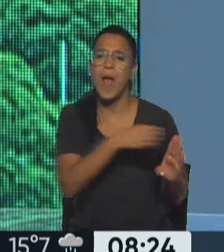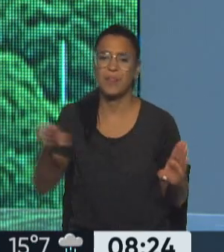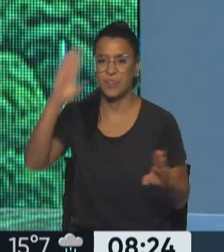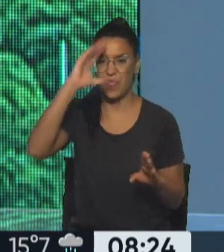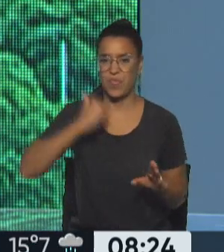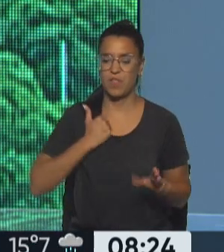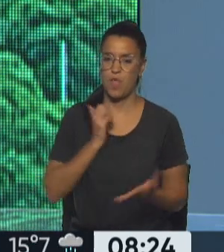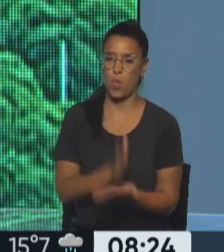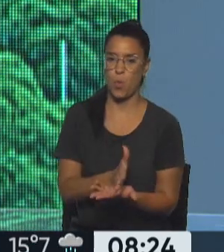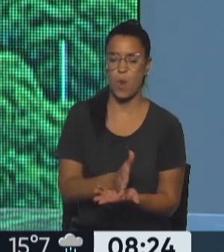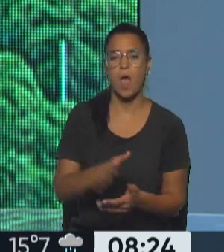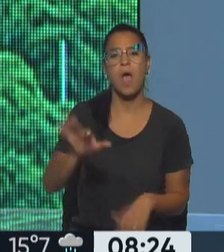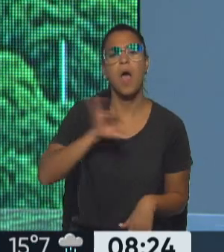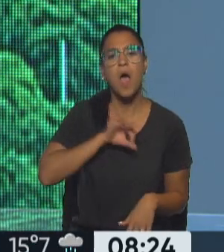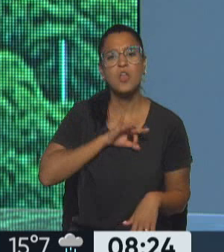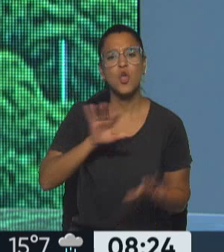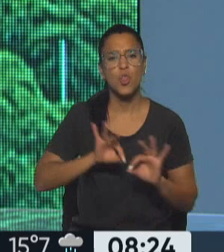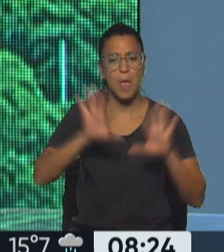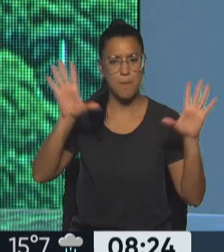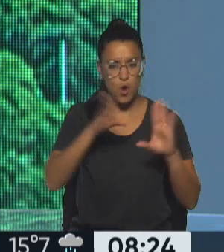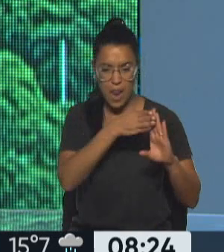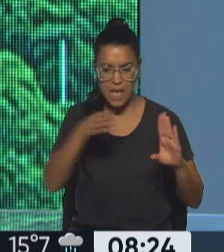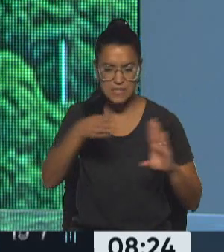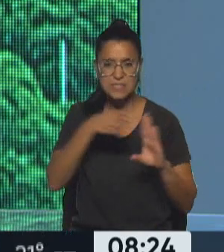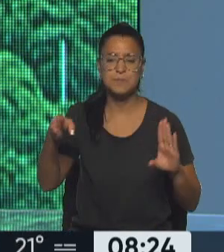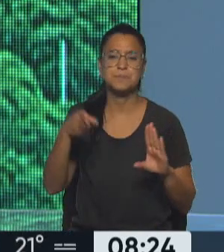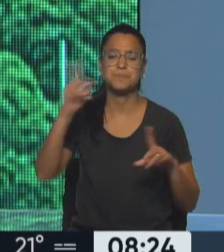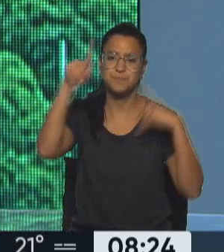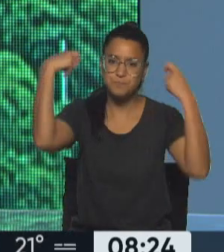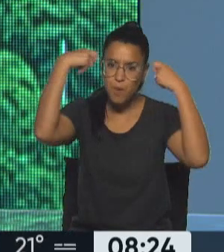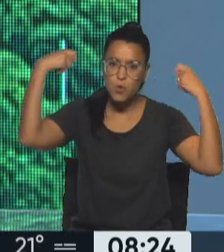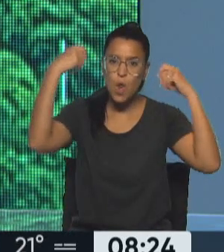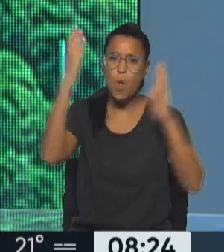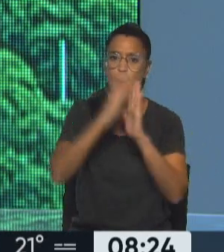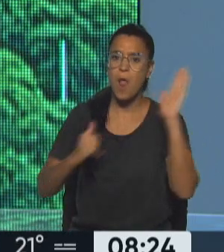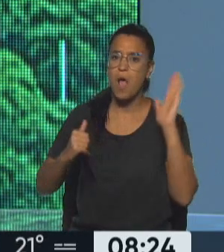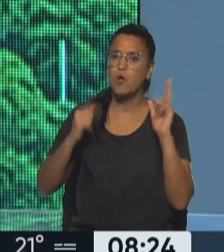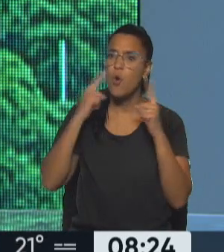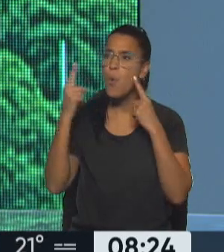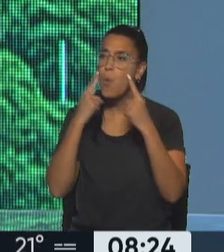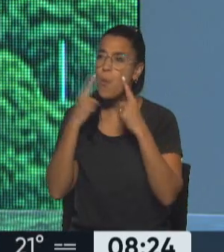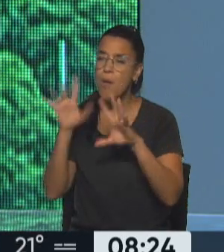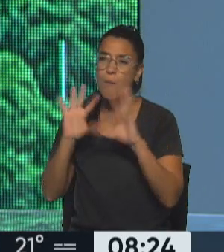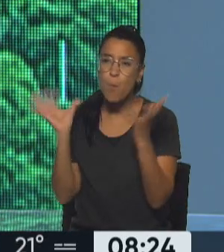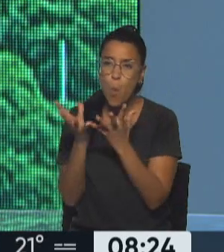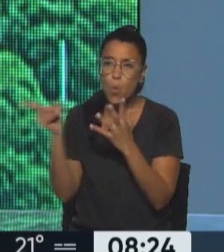dictadura, durante los primeros años de democracia, el pañuelo blanco recorrió el mundo gracias a personas como Eve.